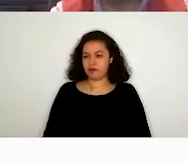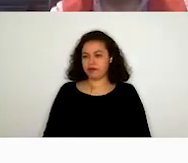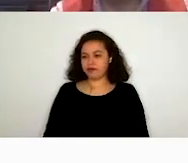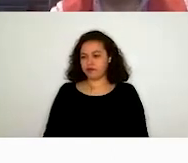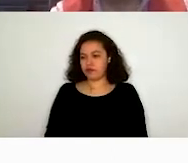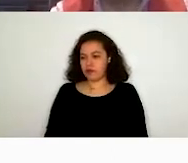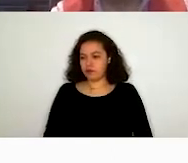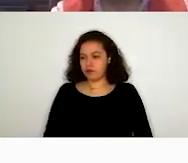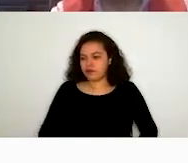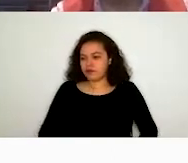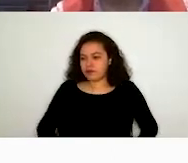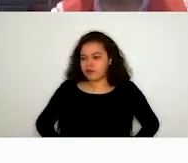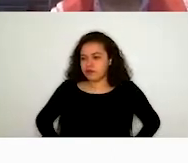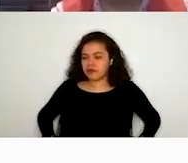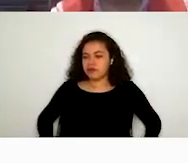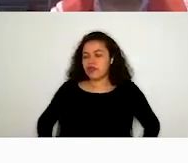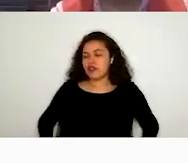en el caso de que existieran